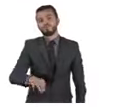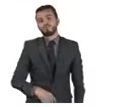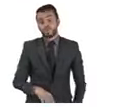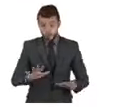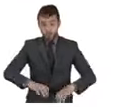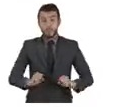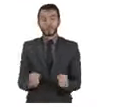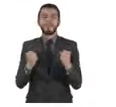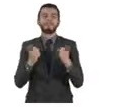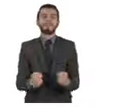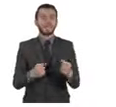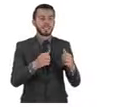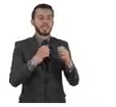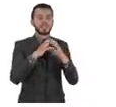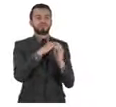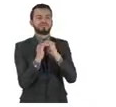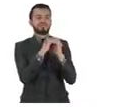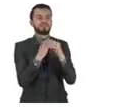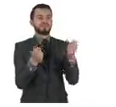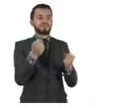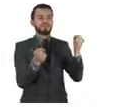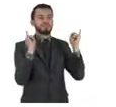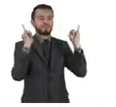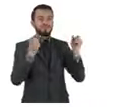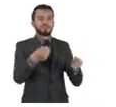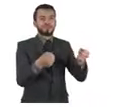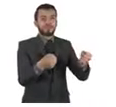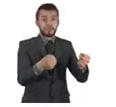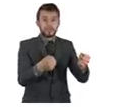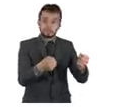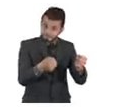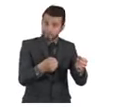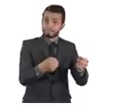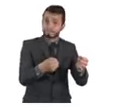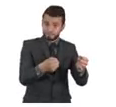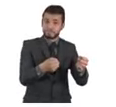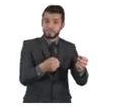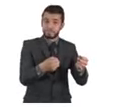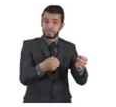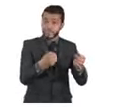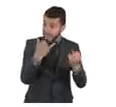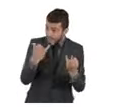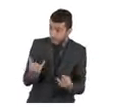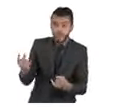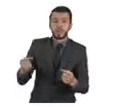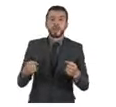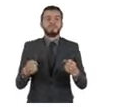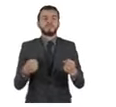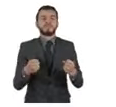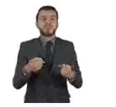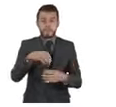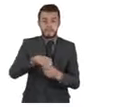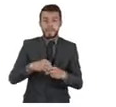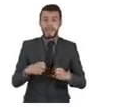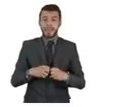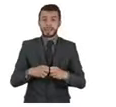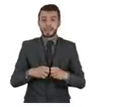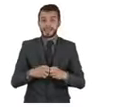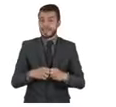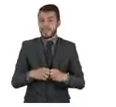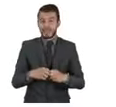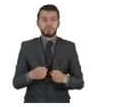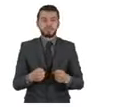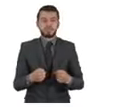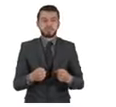camiones. Pero los camiones difícilmente se van a poder mover en estas alturas con electricidad. Entonces la única alternativa que vamos a tener